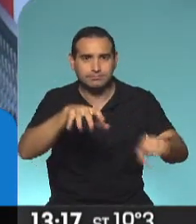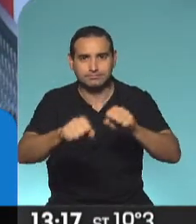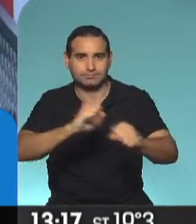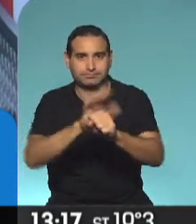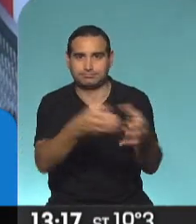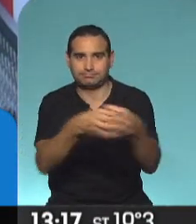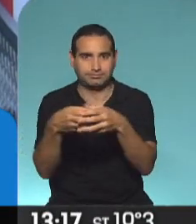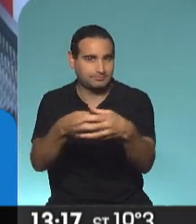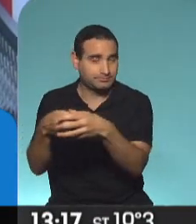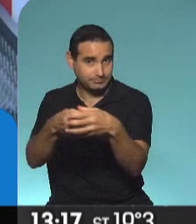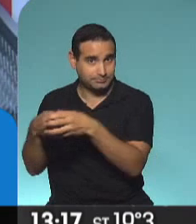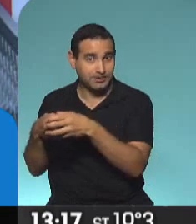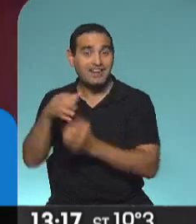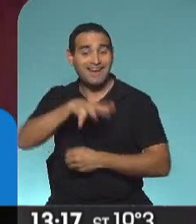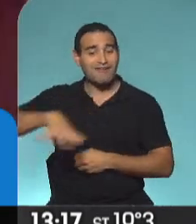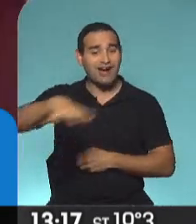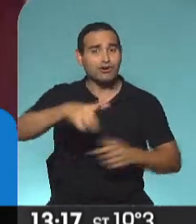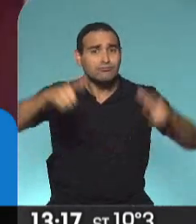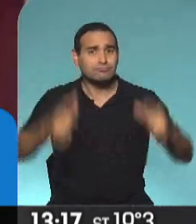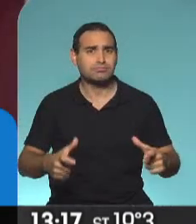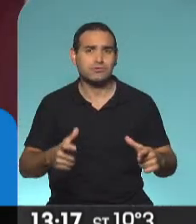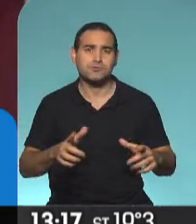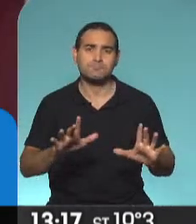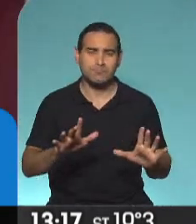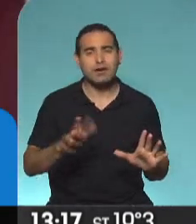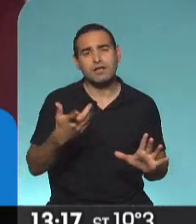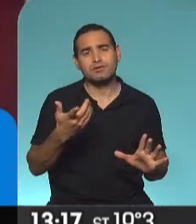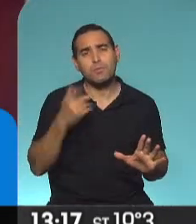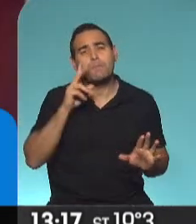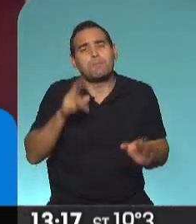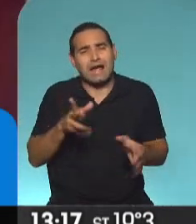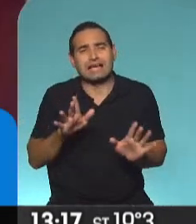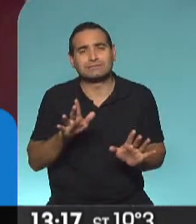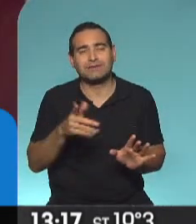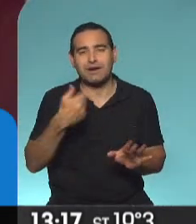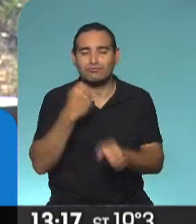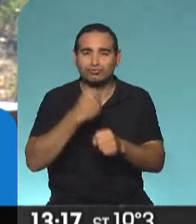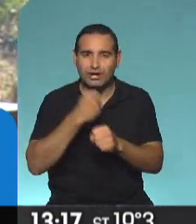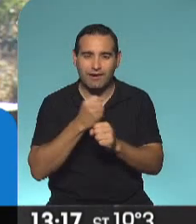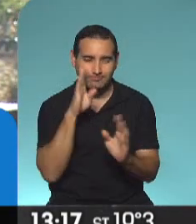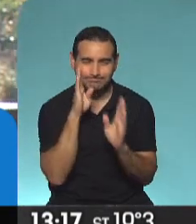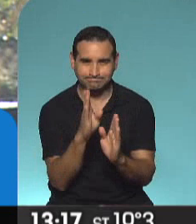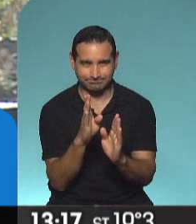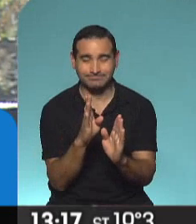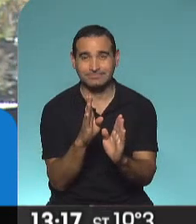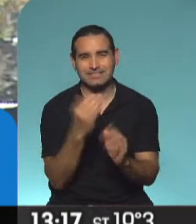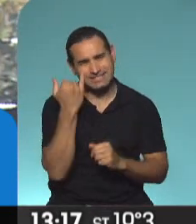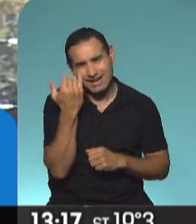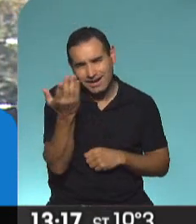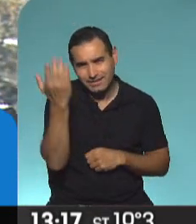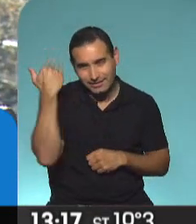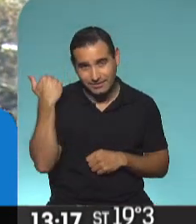estrechos. El aislamiento del barrio es una estrategia de sostén social para poder hacer un trabajo epidemiológico más eficiente. Lo hemos